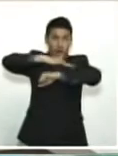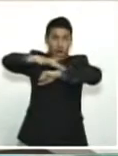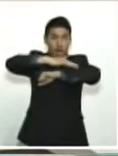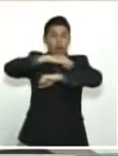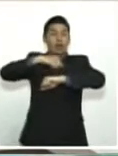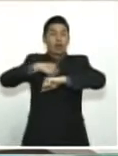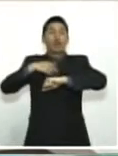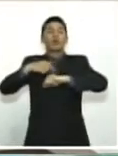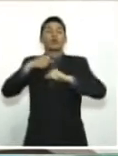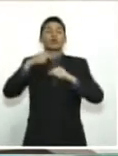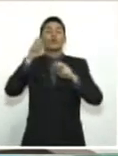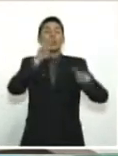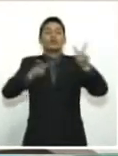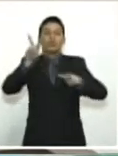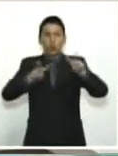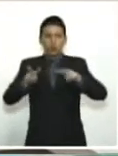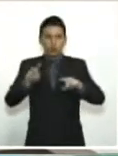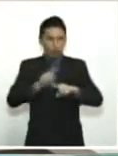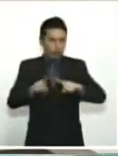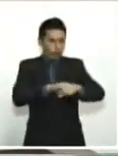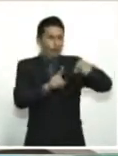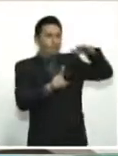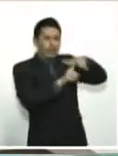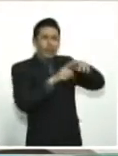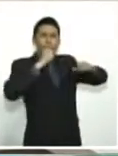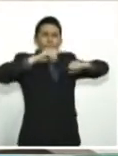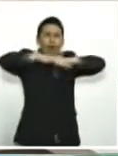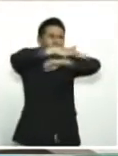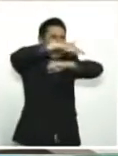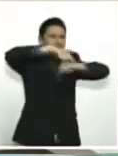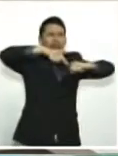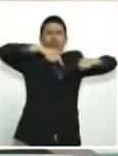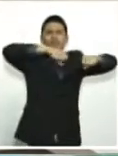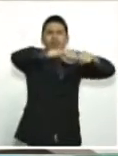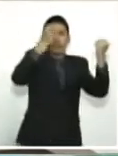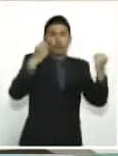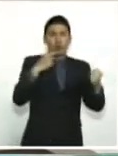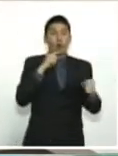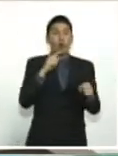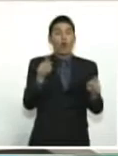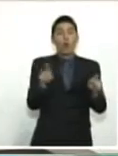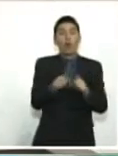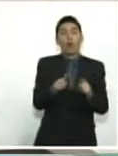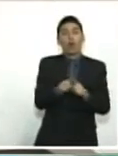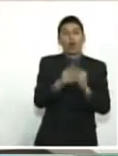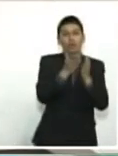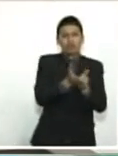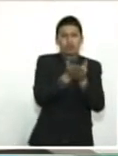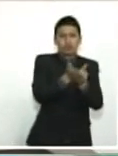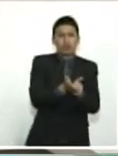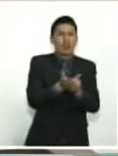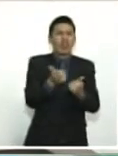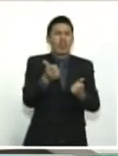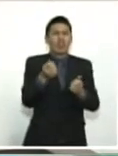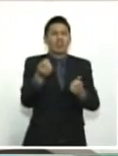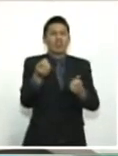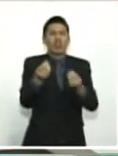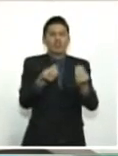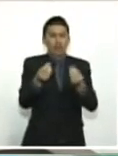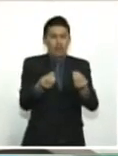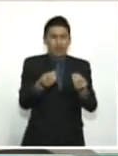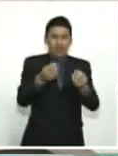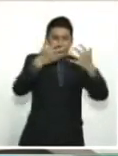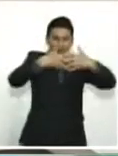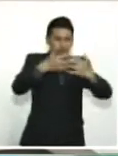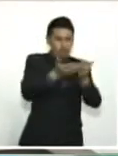los mangles. Y los mangles, como hizo las grandes empresas, solamente para sacar la corteza, para sacar los taninos, que